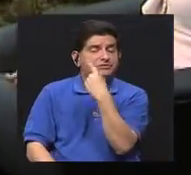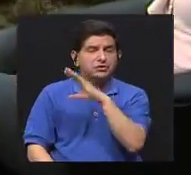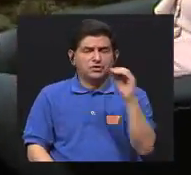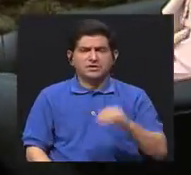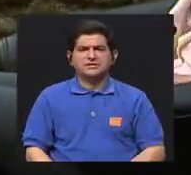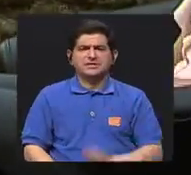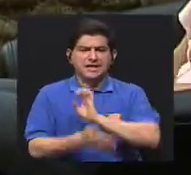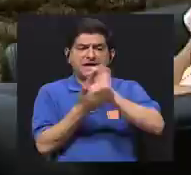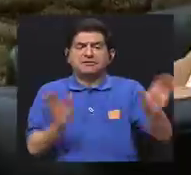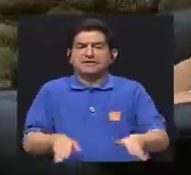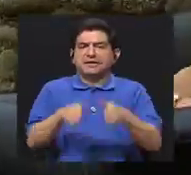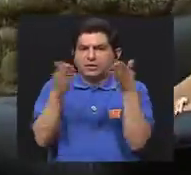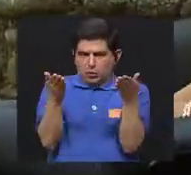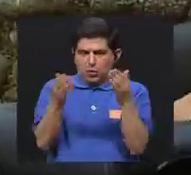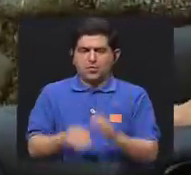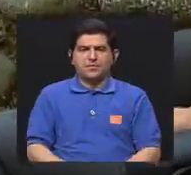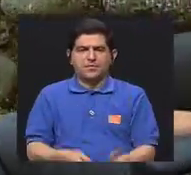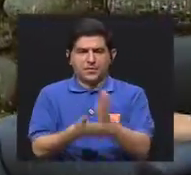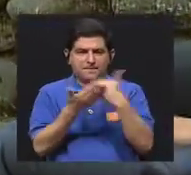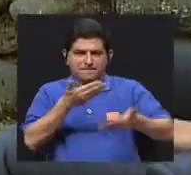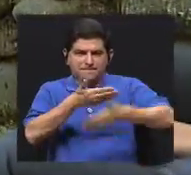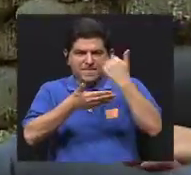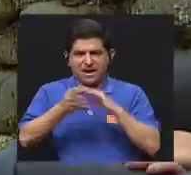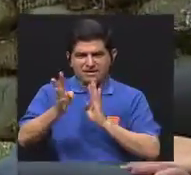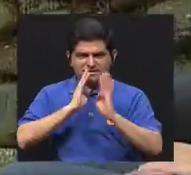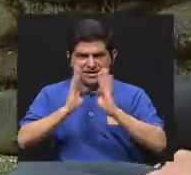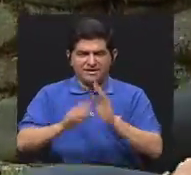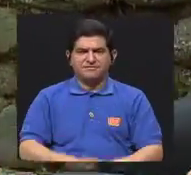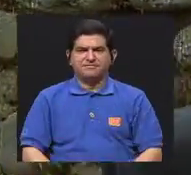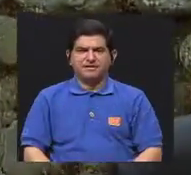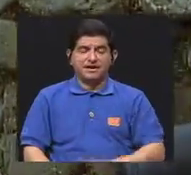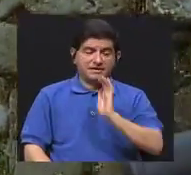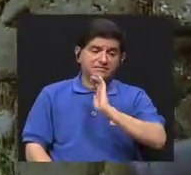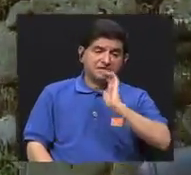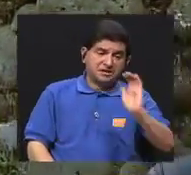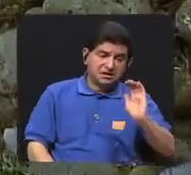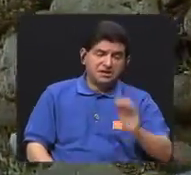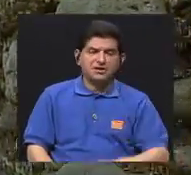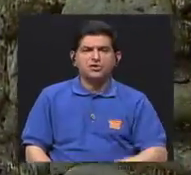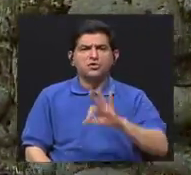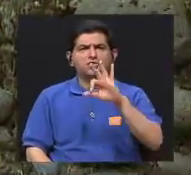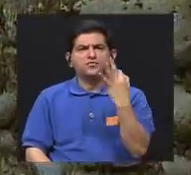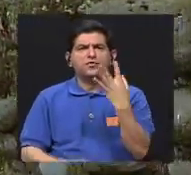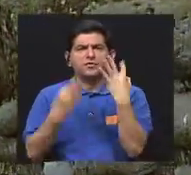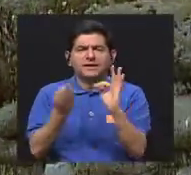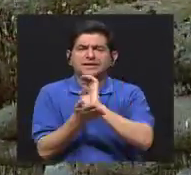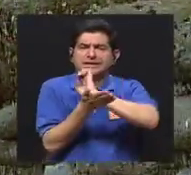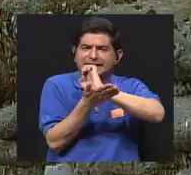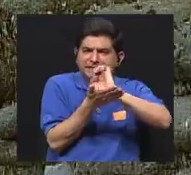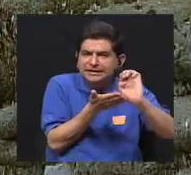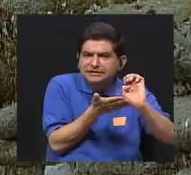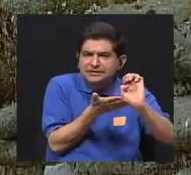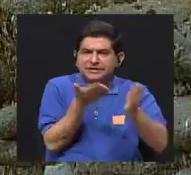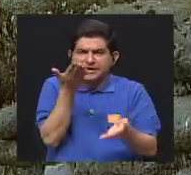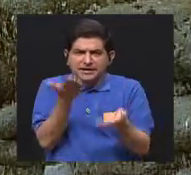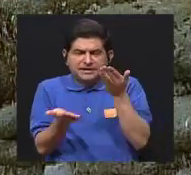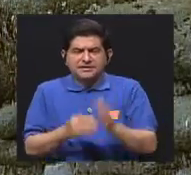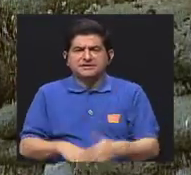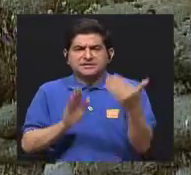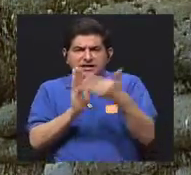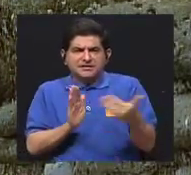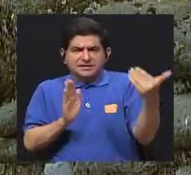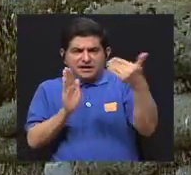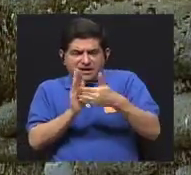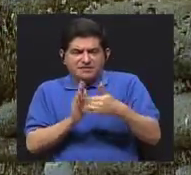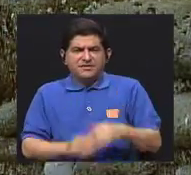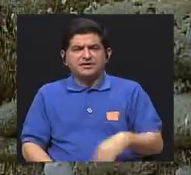cómo prevenirlas. Doctora, en el bloque anterior conversábamos, bueno, de nuestros niños, algunas maneras cómo prevenir la afectación